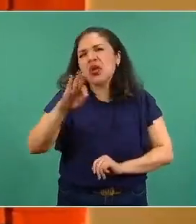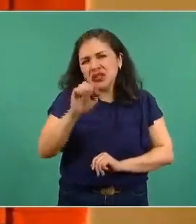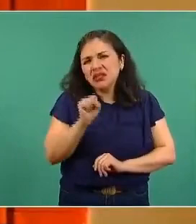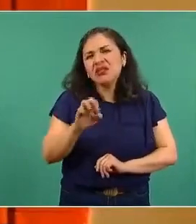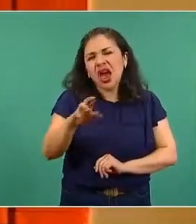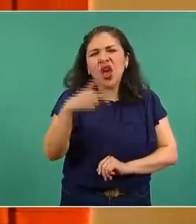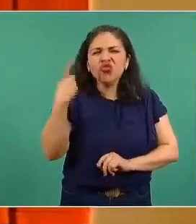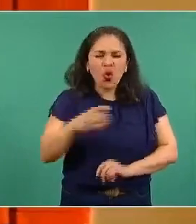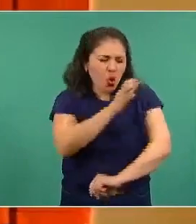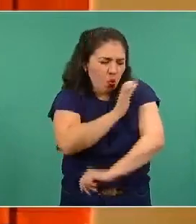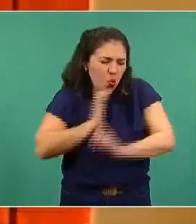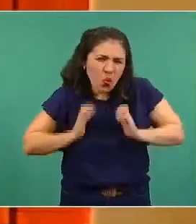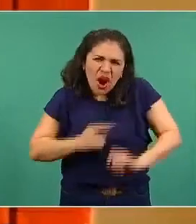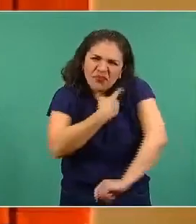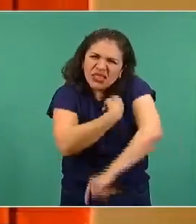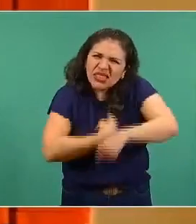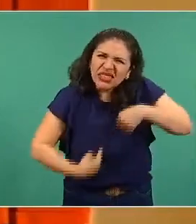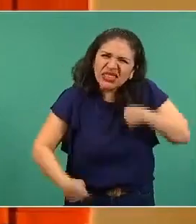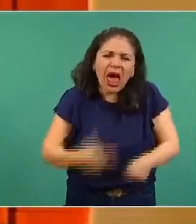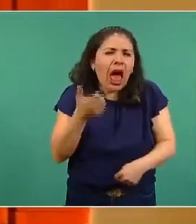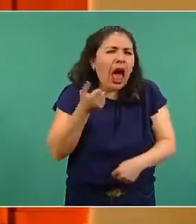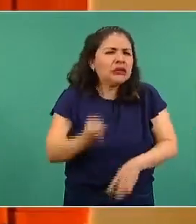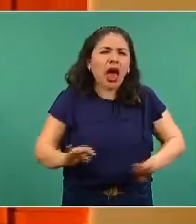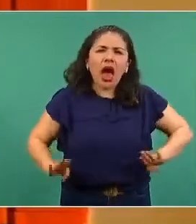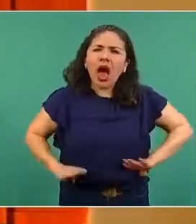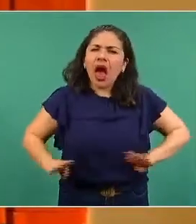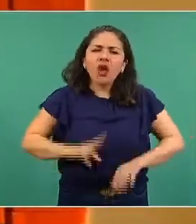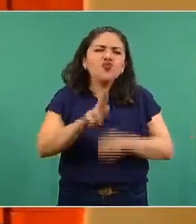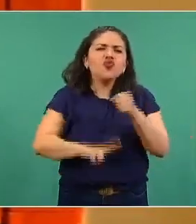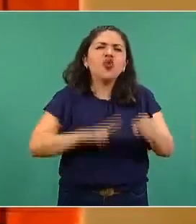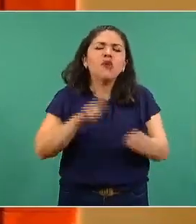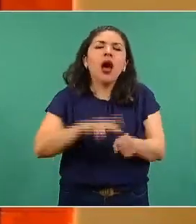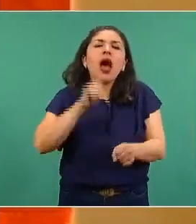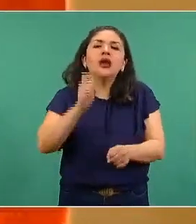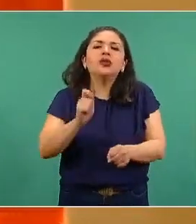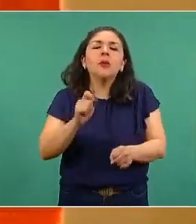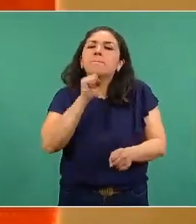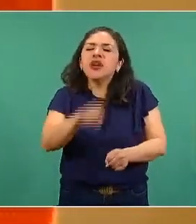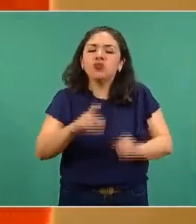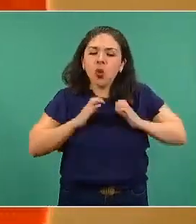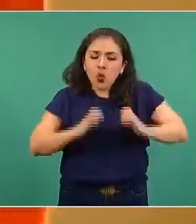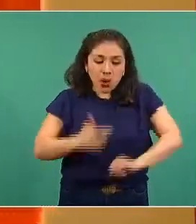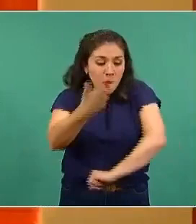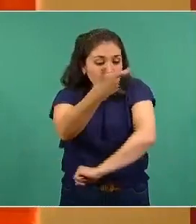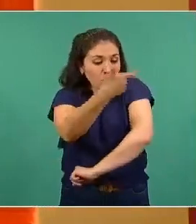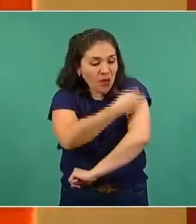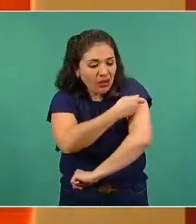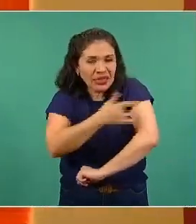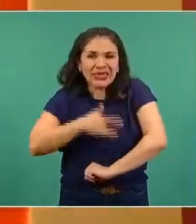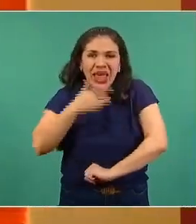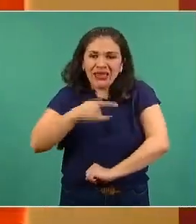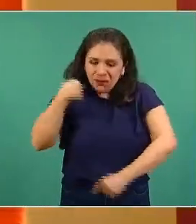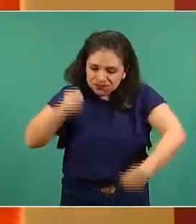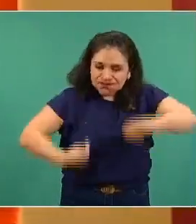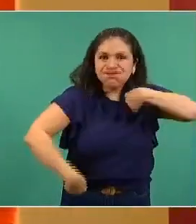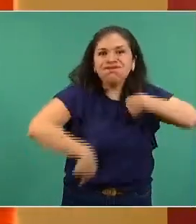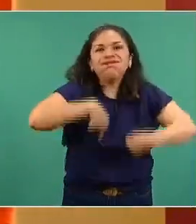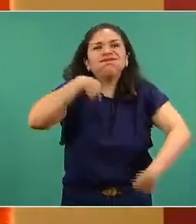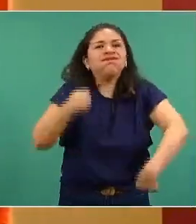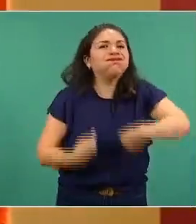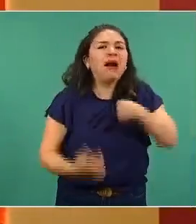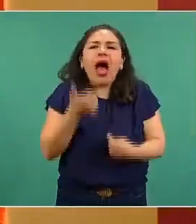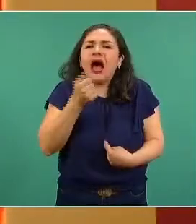dolor muscular. Parte de estos síntomas es la propia respuesta inmune. Cuando el organismo